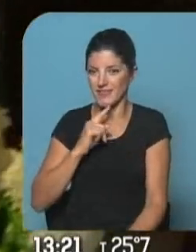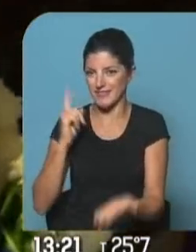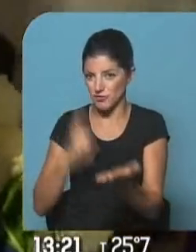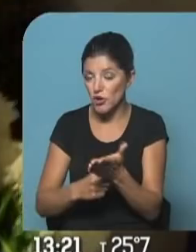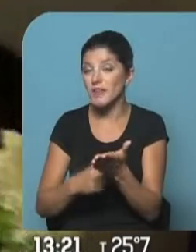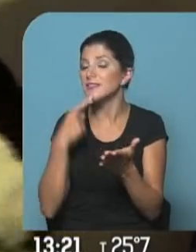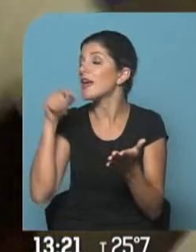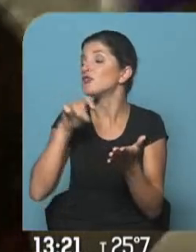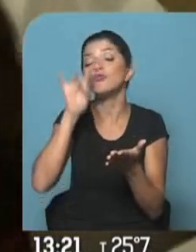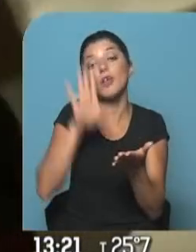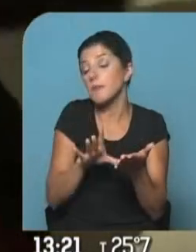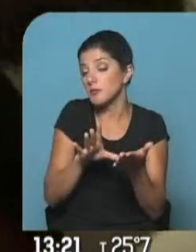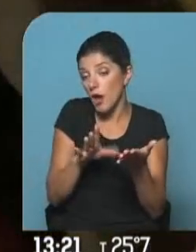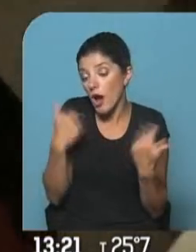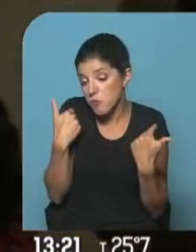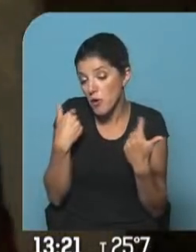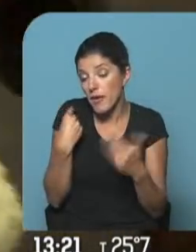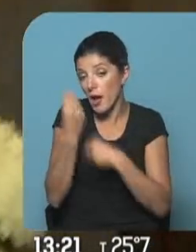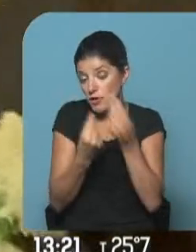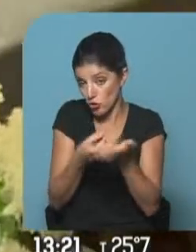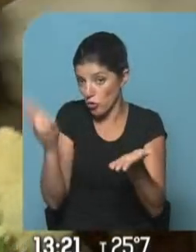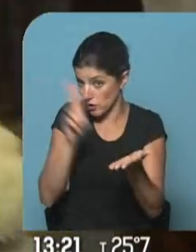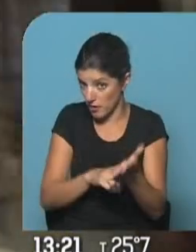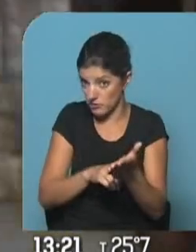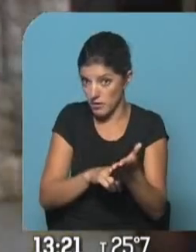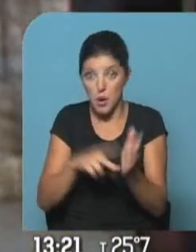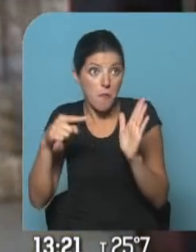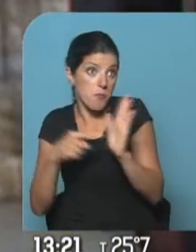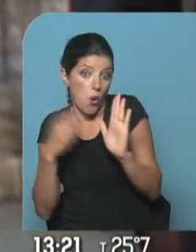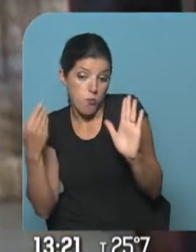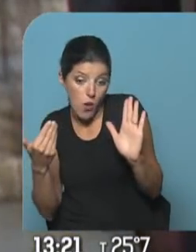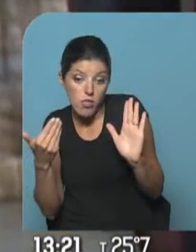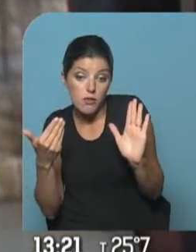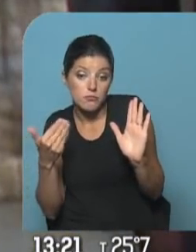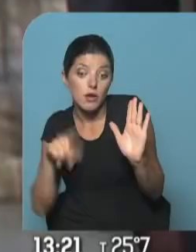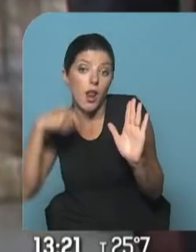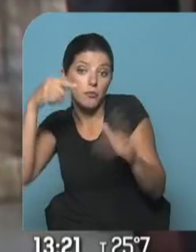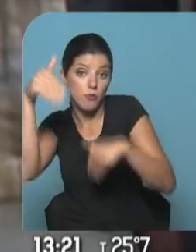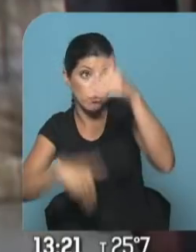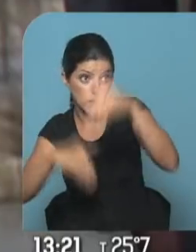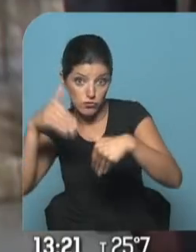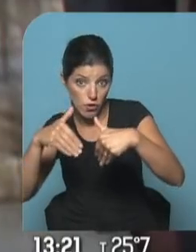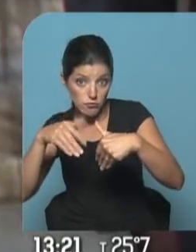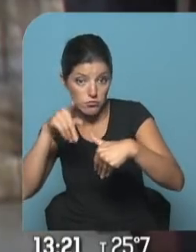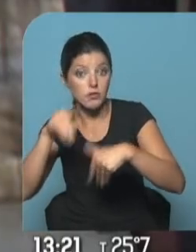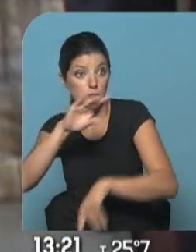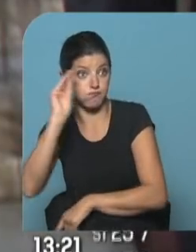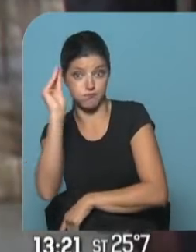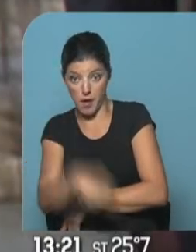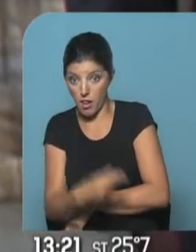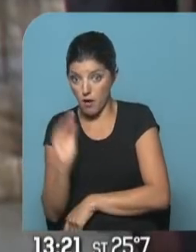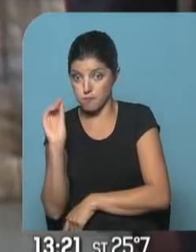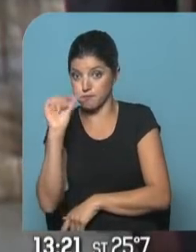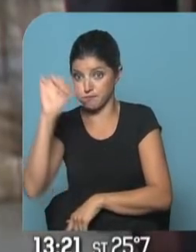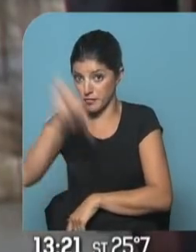se trata solo de una habilitación a presentarse a elecciones y que el presidente boliviano no tiene por eso garantizada la continuidad, ya que